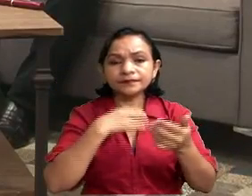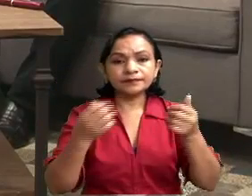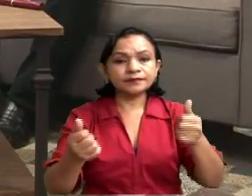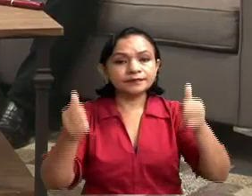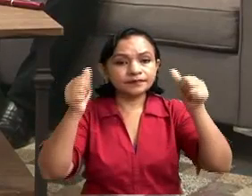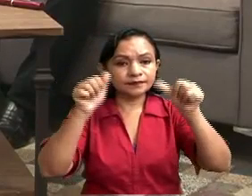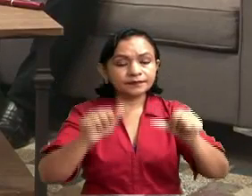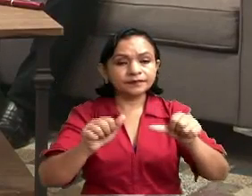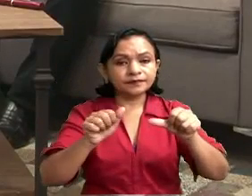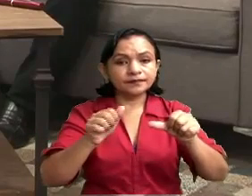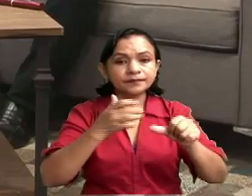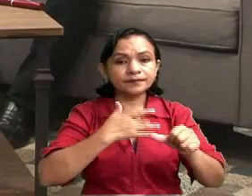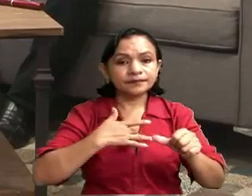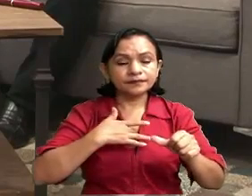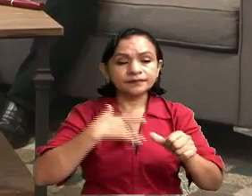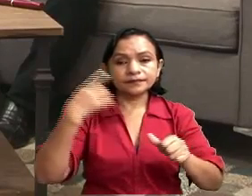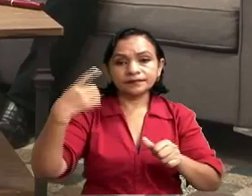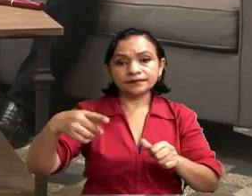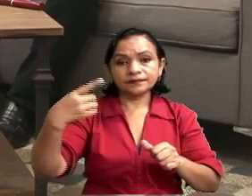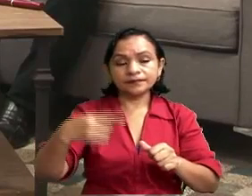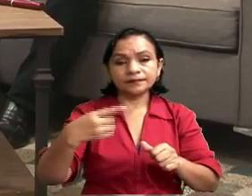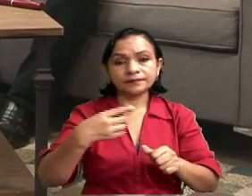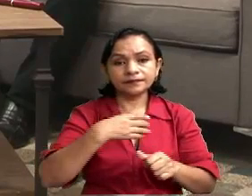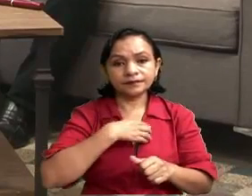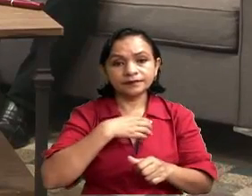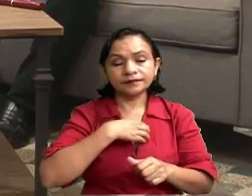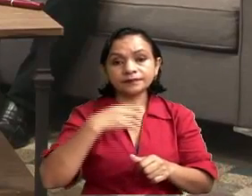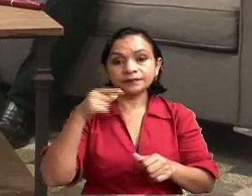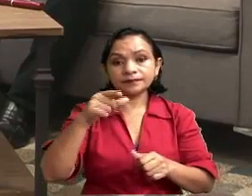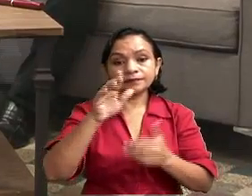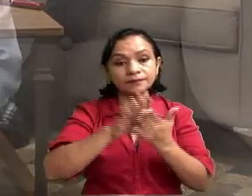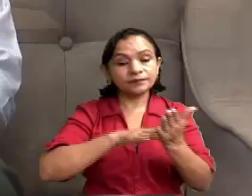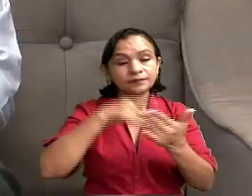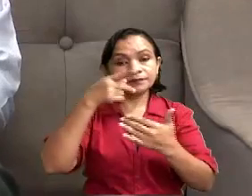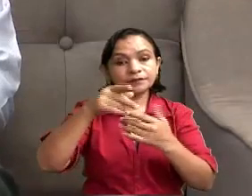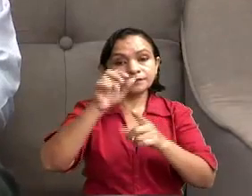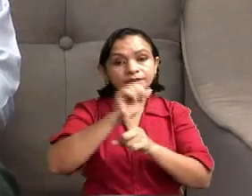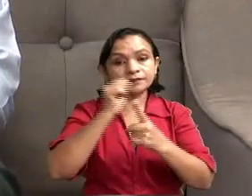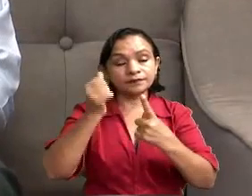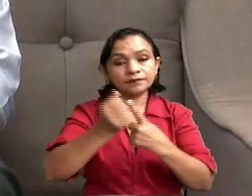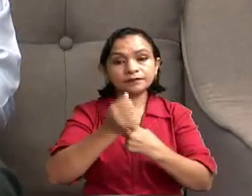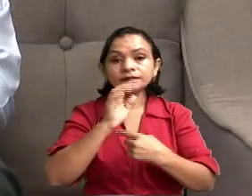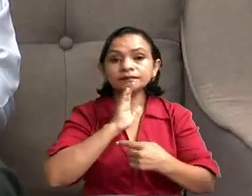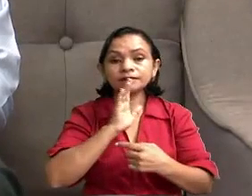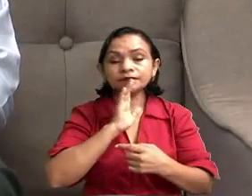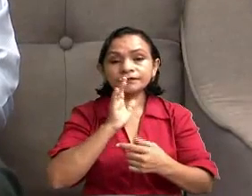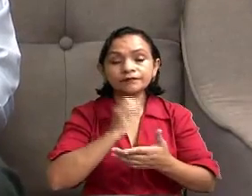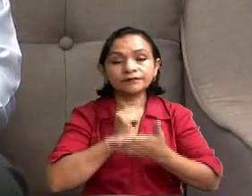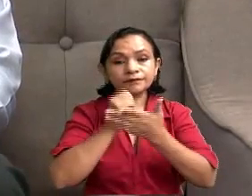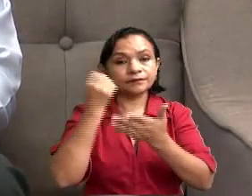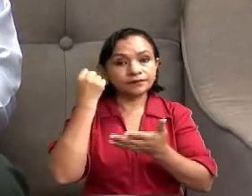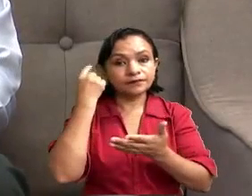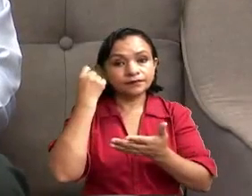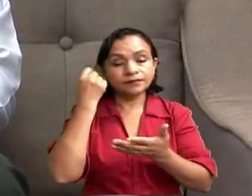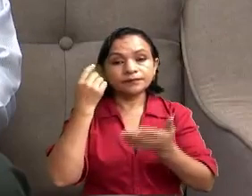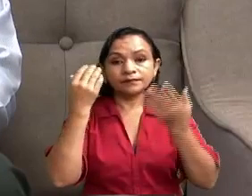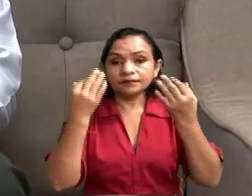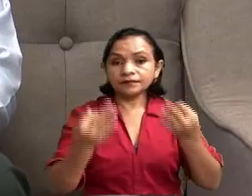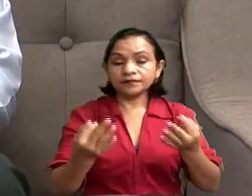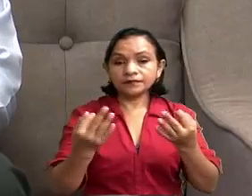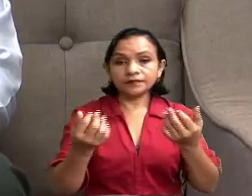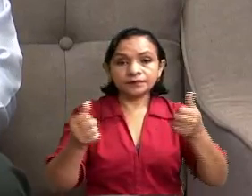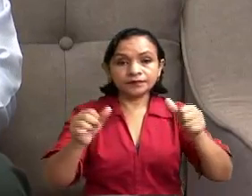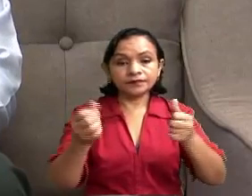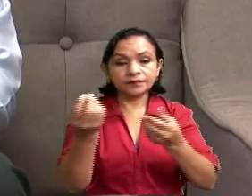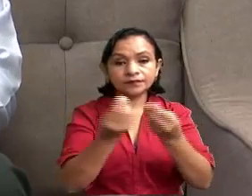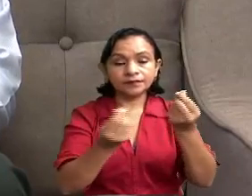consolidación para los procesos de restitución de derechos. Nosotros estamos en su programa desde el Parlamento en una conversación que nos ayuda a entender la estabilidad y la consolidación de